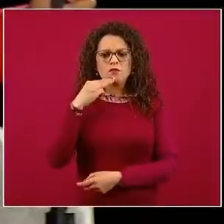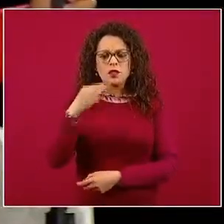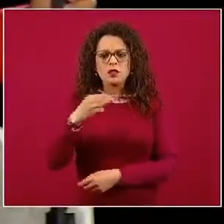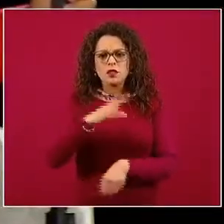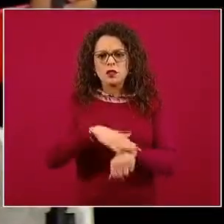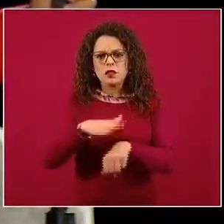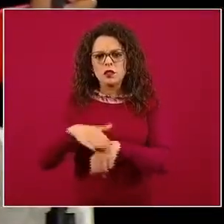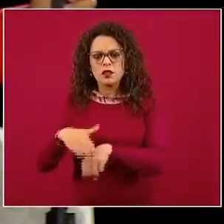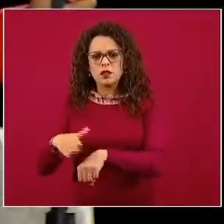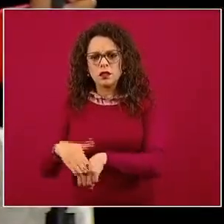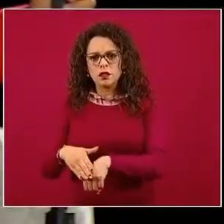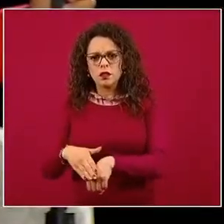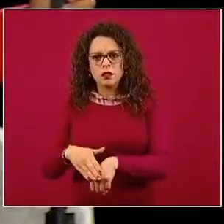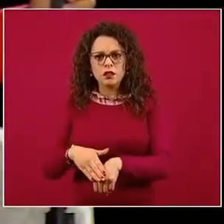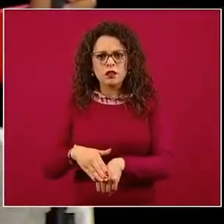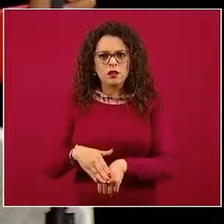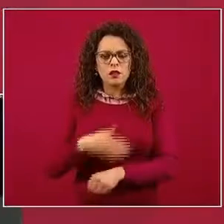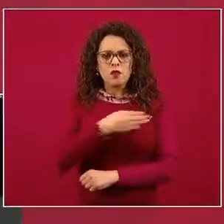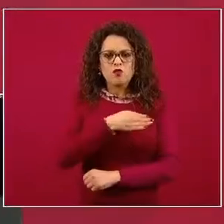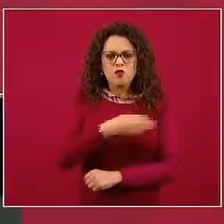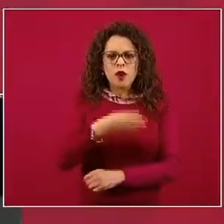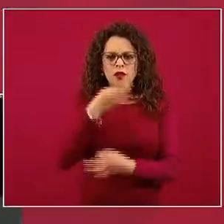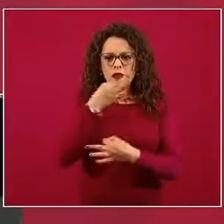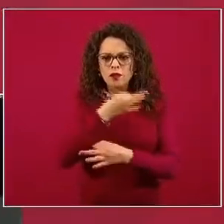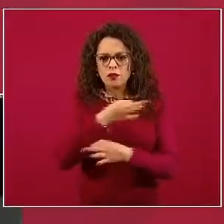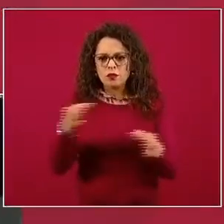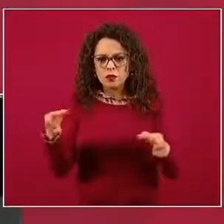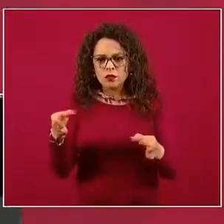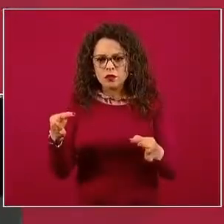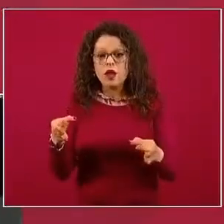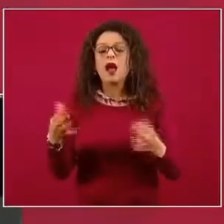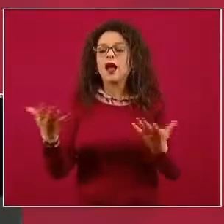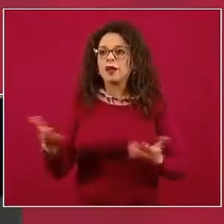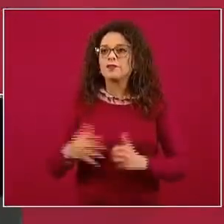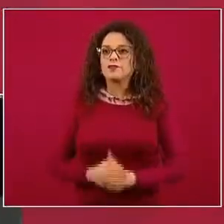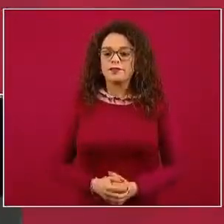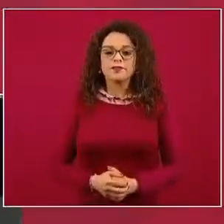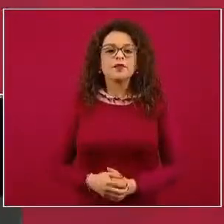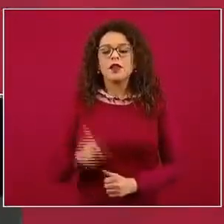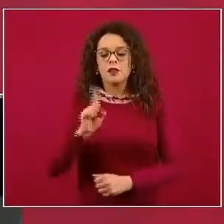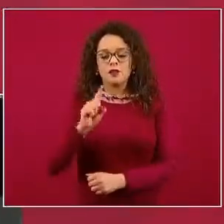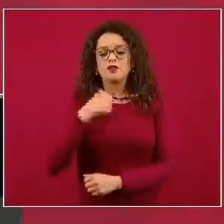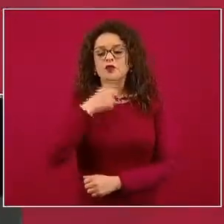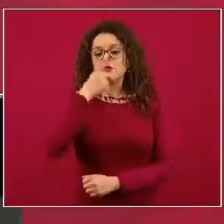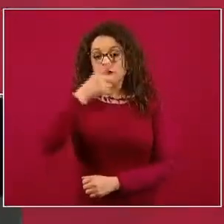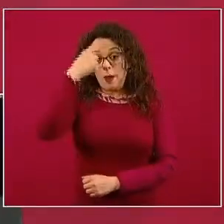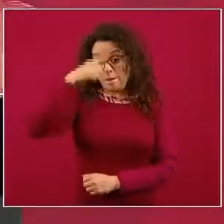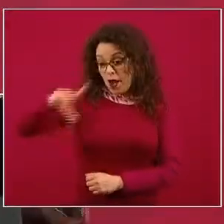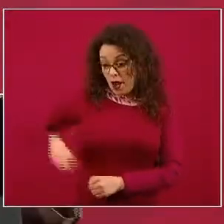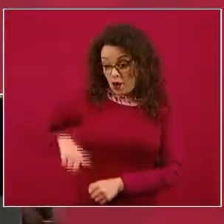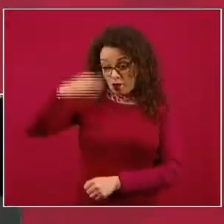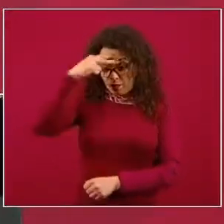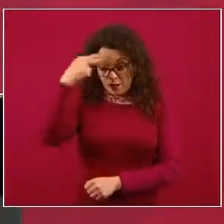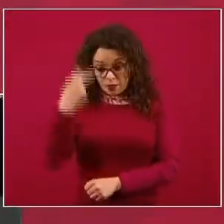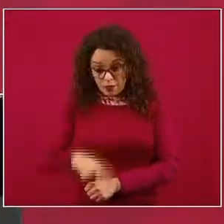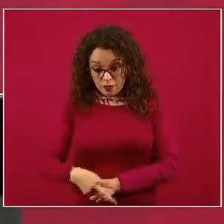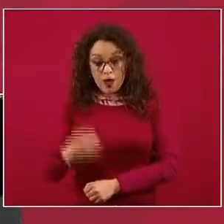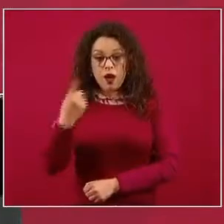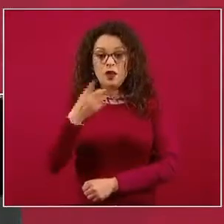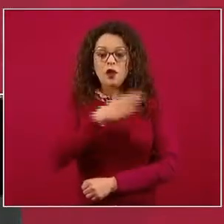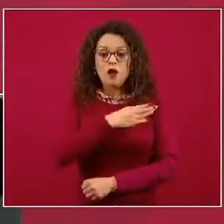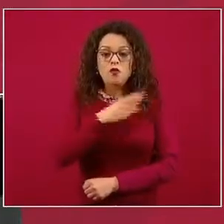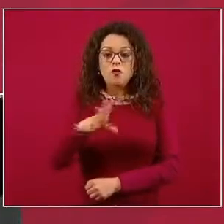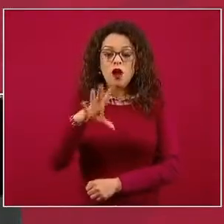encabezó este evento. Ya, no, me refería a que es alentador para el Gobierno de México el que exista una comunidad